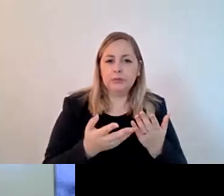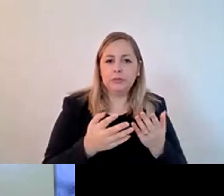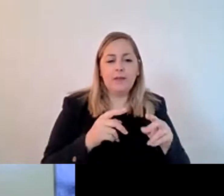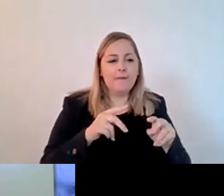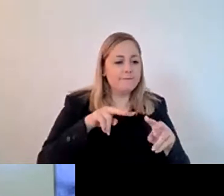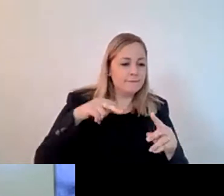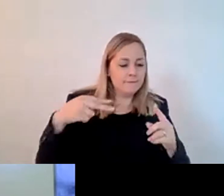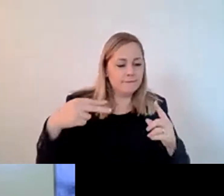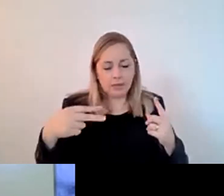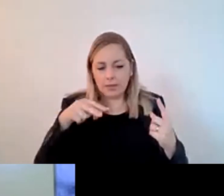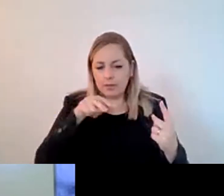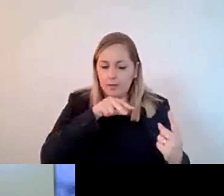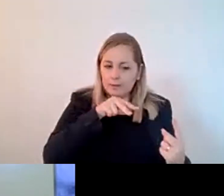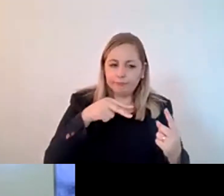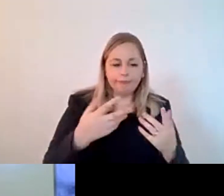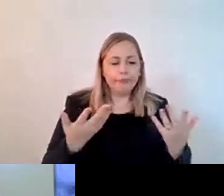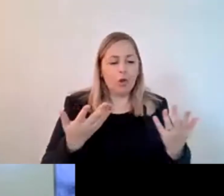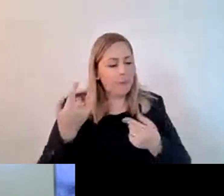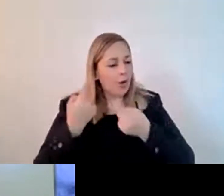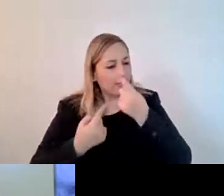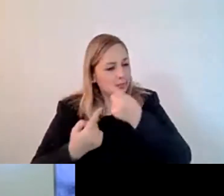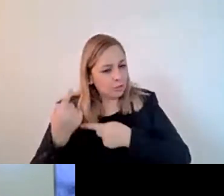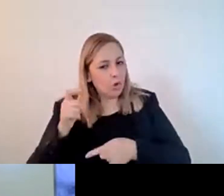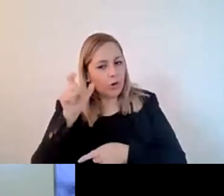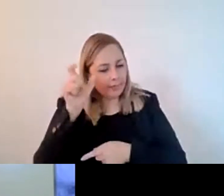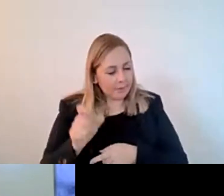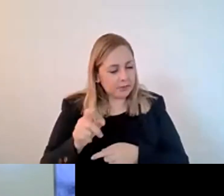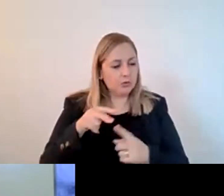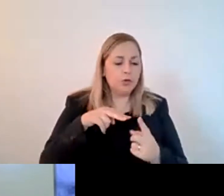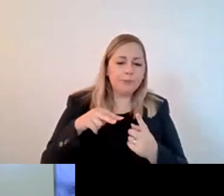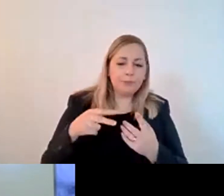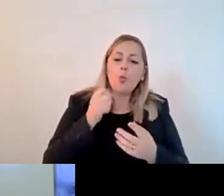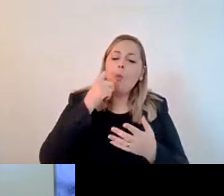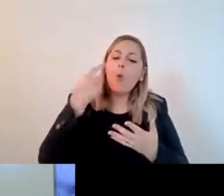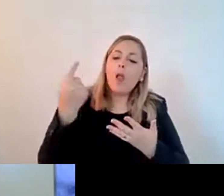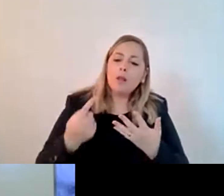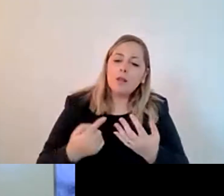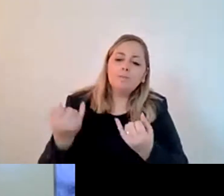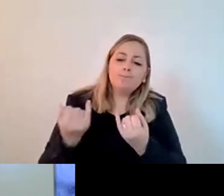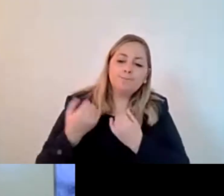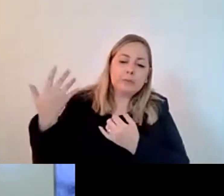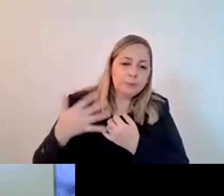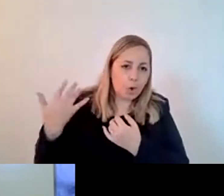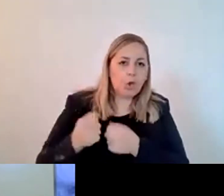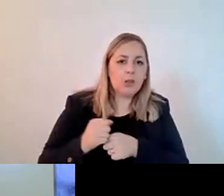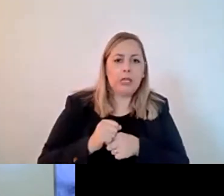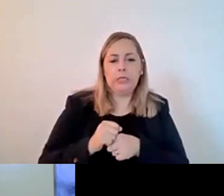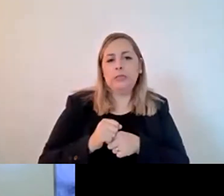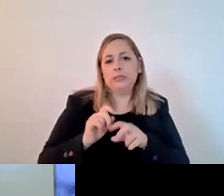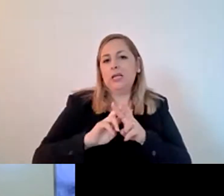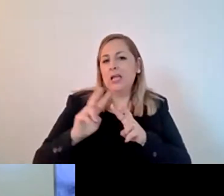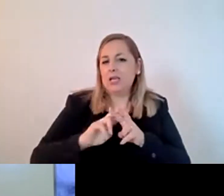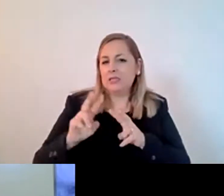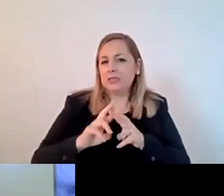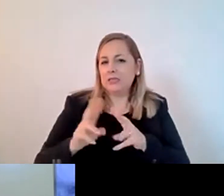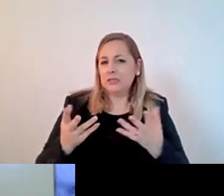ángulos, ver cómo ha sido la historia de la persona, cuáles son los antecedentes. Es muy importante ser